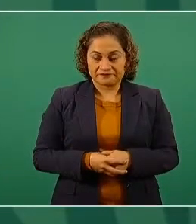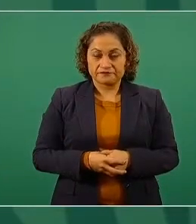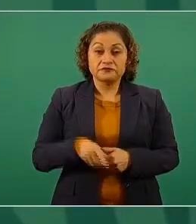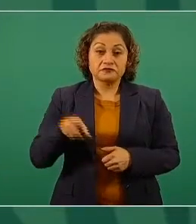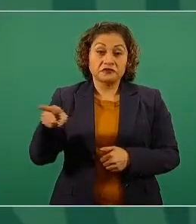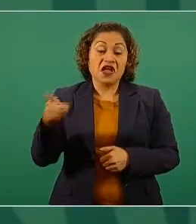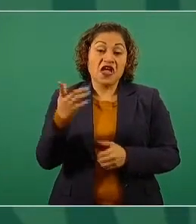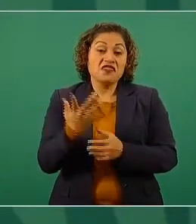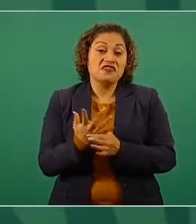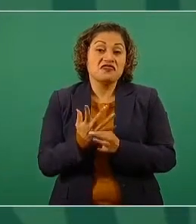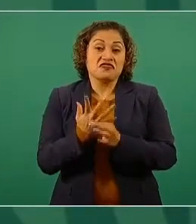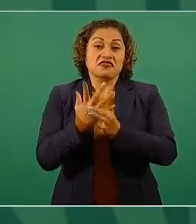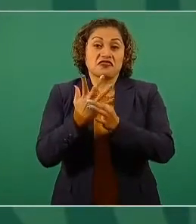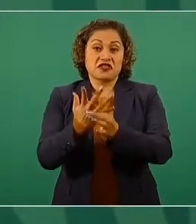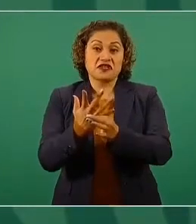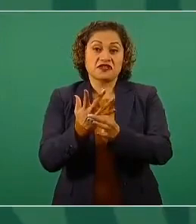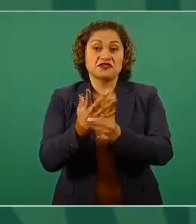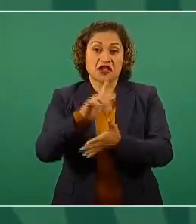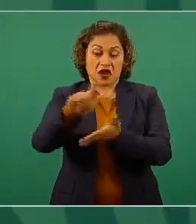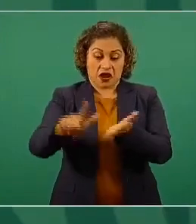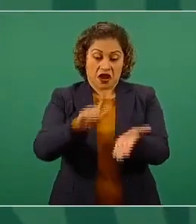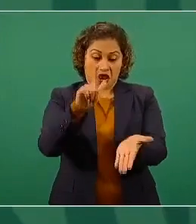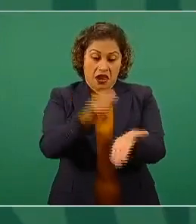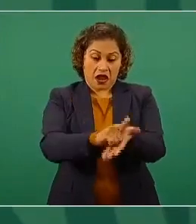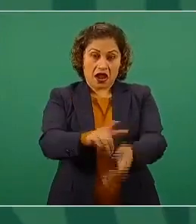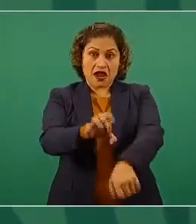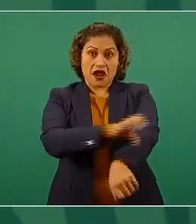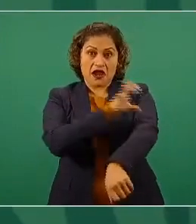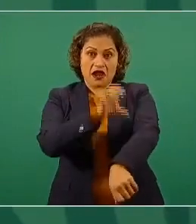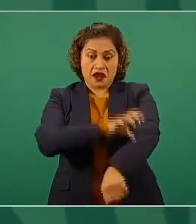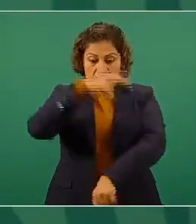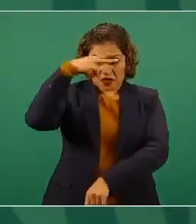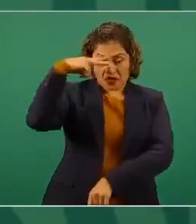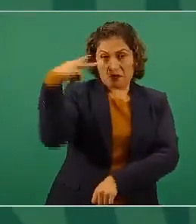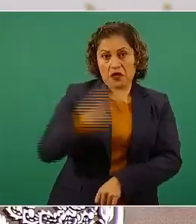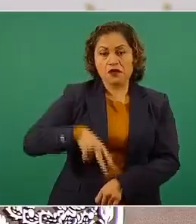energética del país. Aprovechan pues para